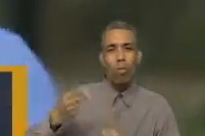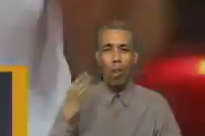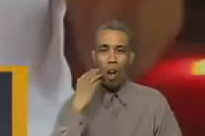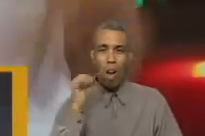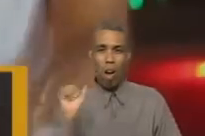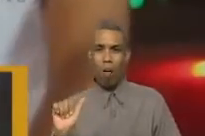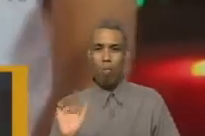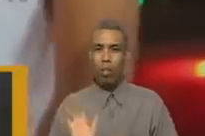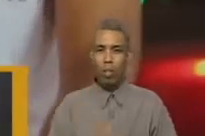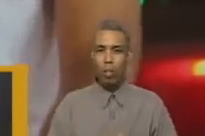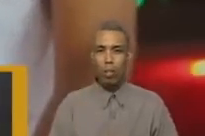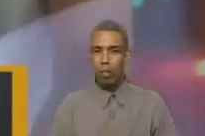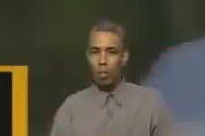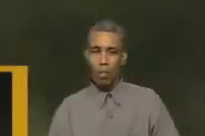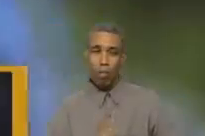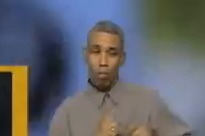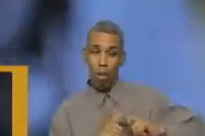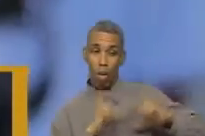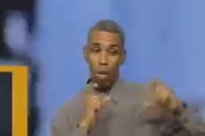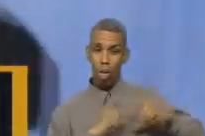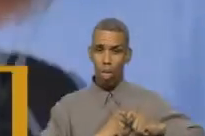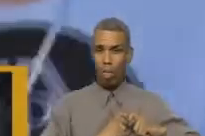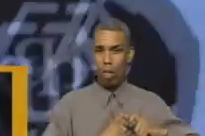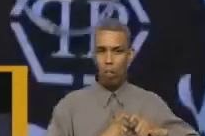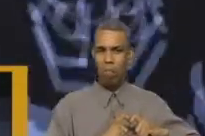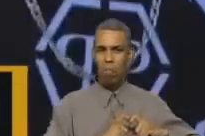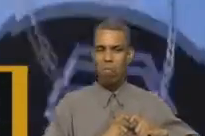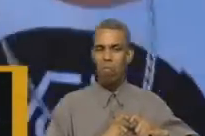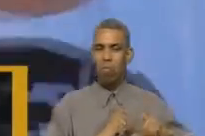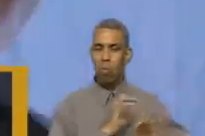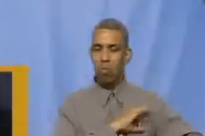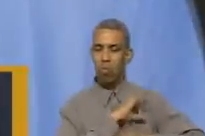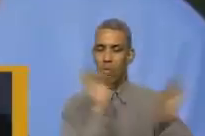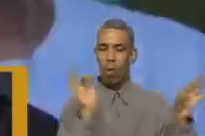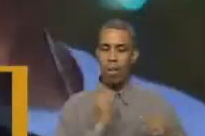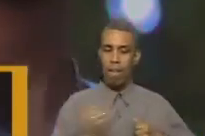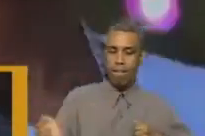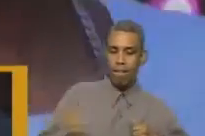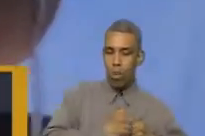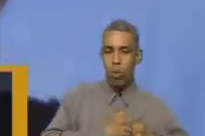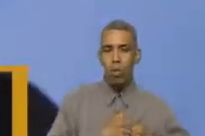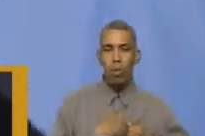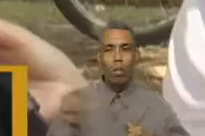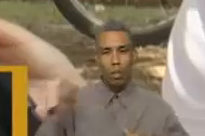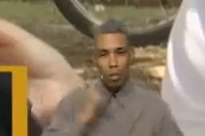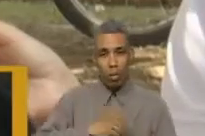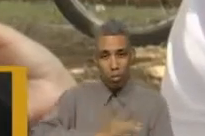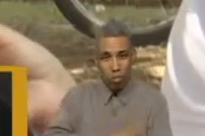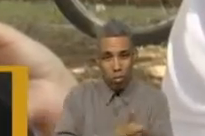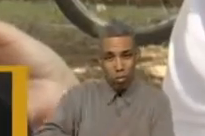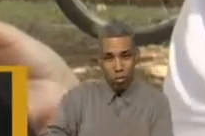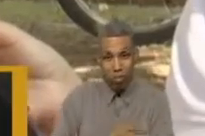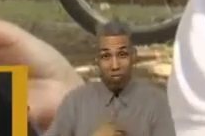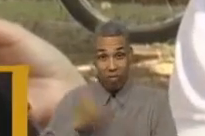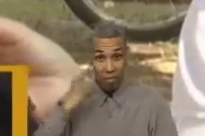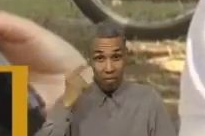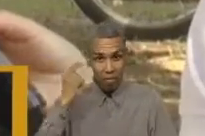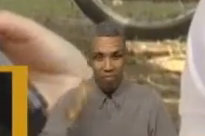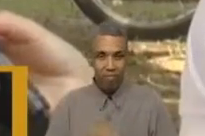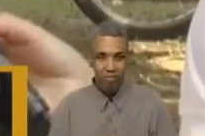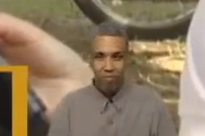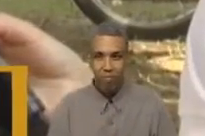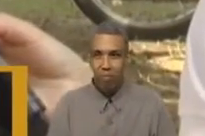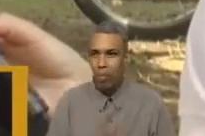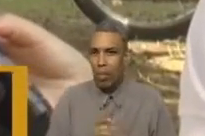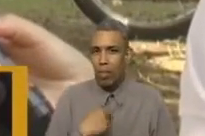de la ciudad. Sus autores destacan la historia que los inspiró en la realización de esta historia. ¿La canción qué quiere decir? Pues yo la escribí